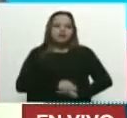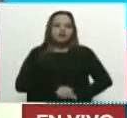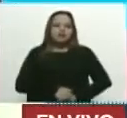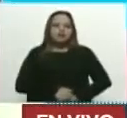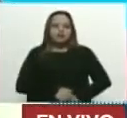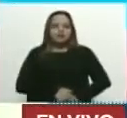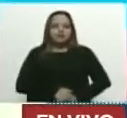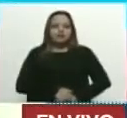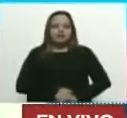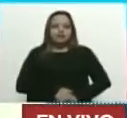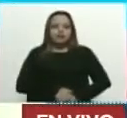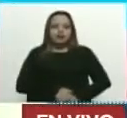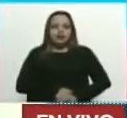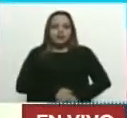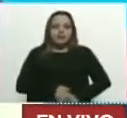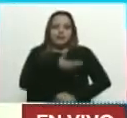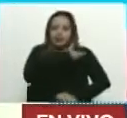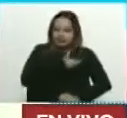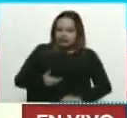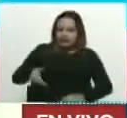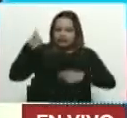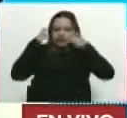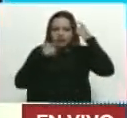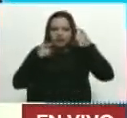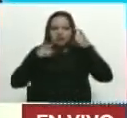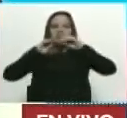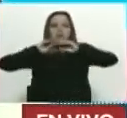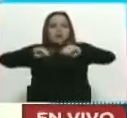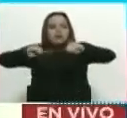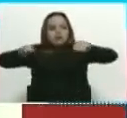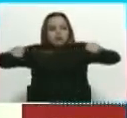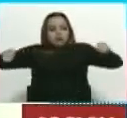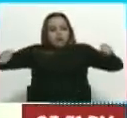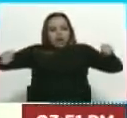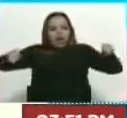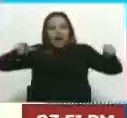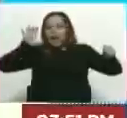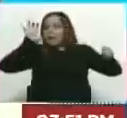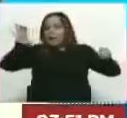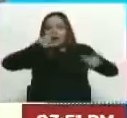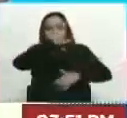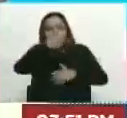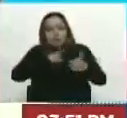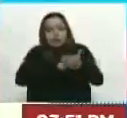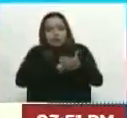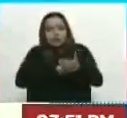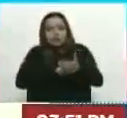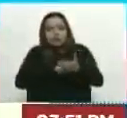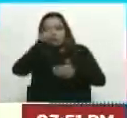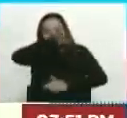el comandante Hugo Chávez llamó al país entero, al país nacional,